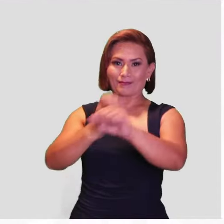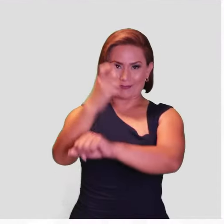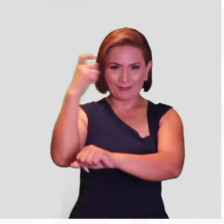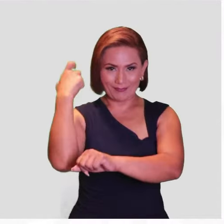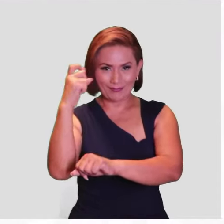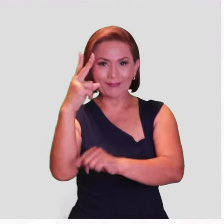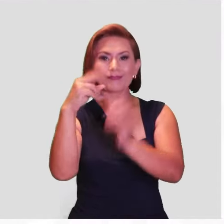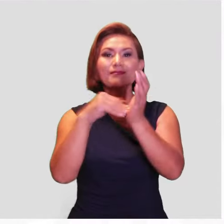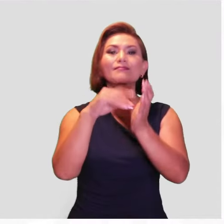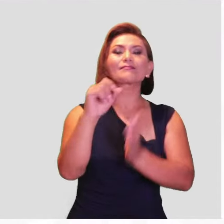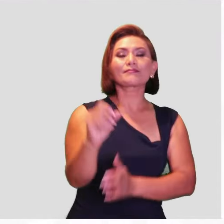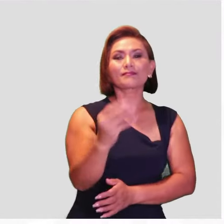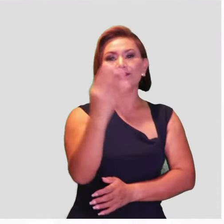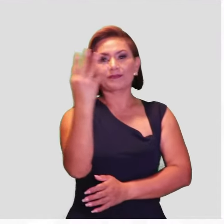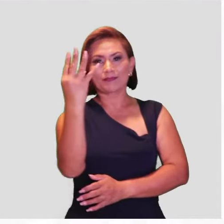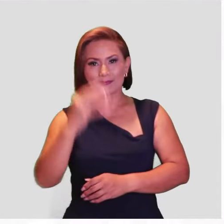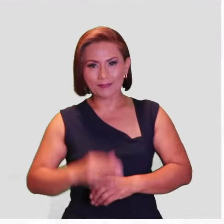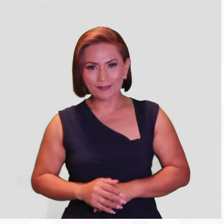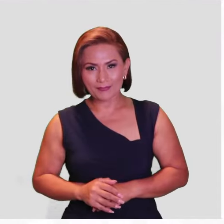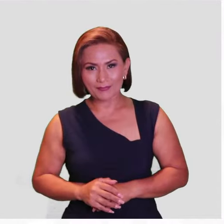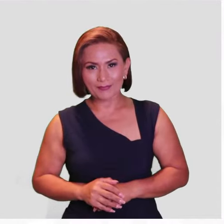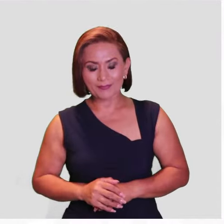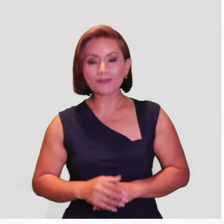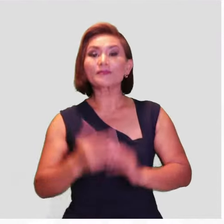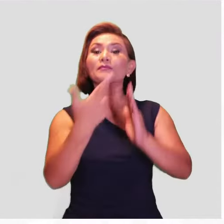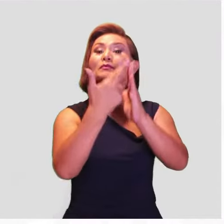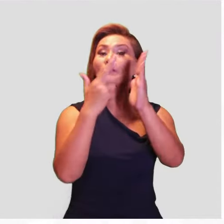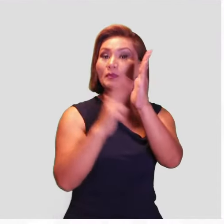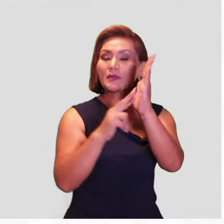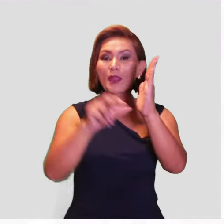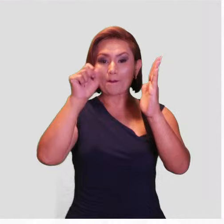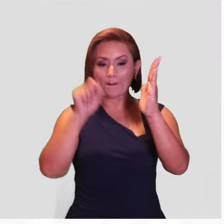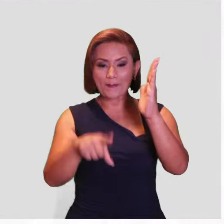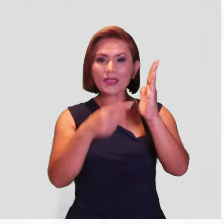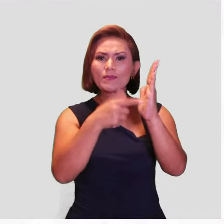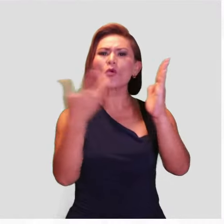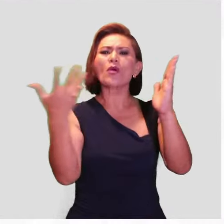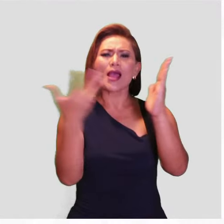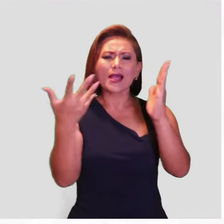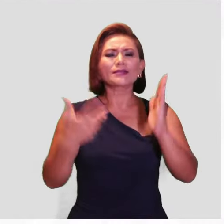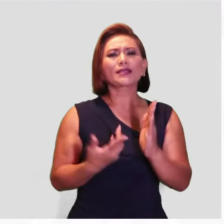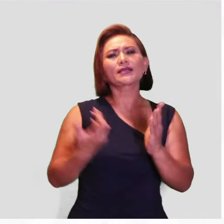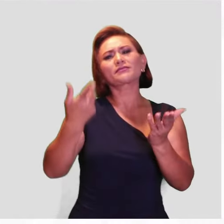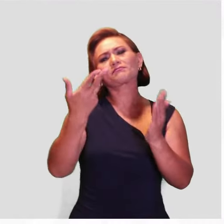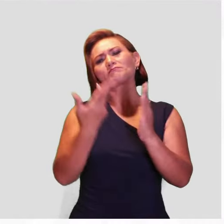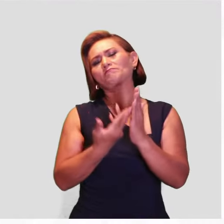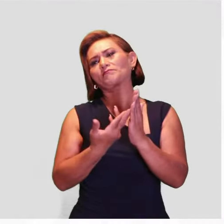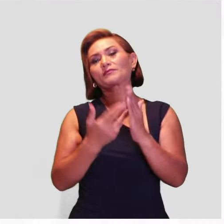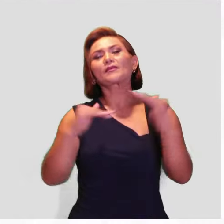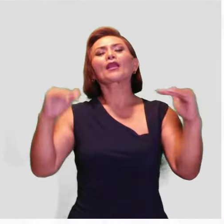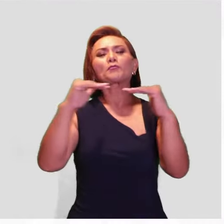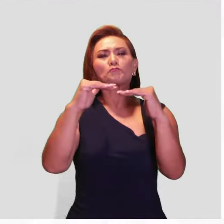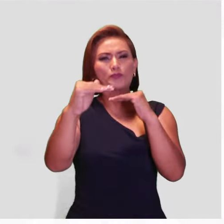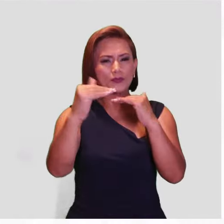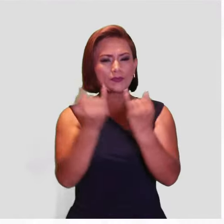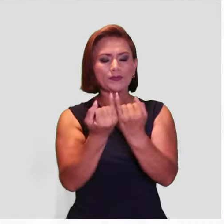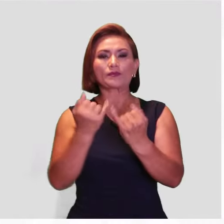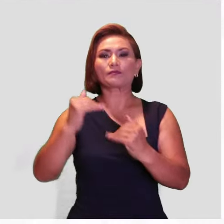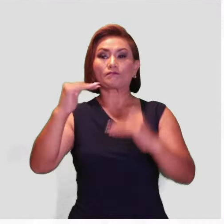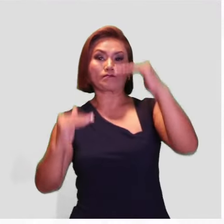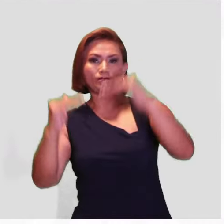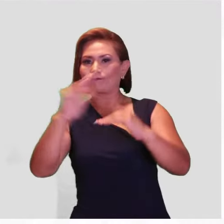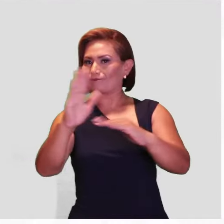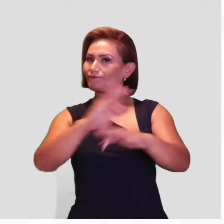Querétaro 2024 y de acuerdo con los principios que rigen la función electoral, entre ellos el de equidad e